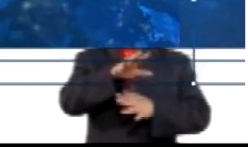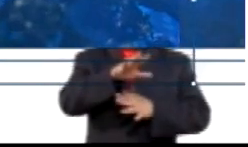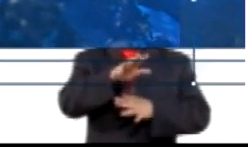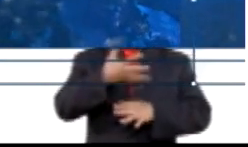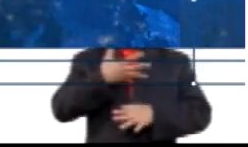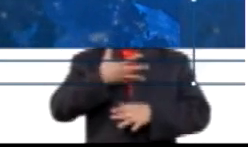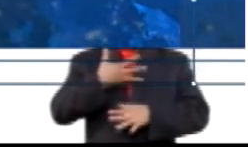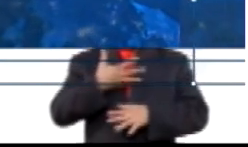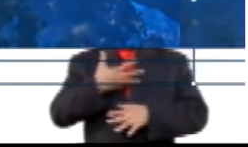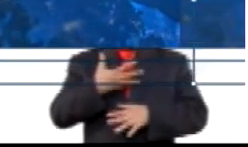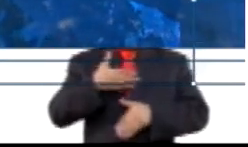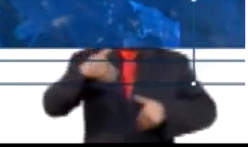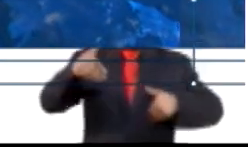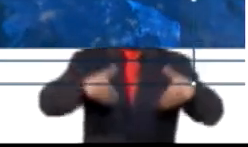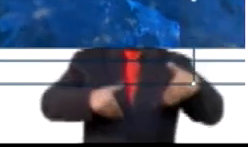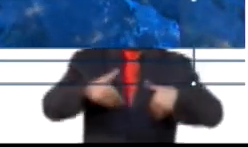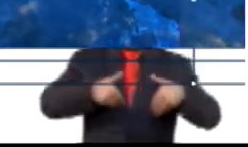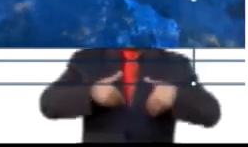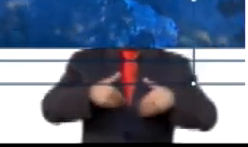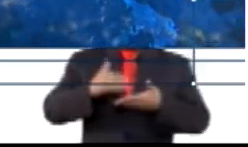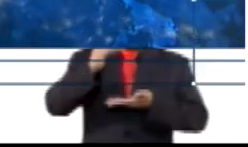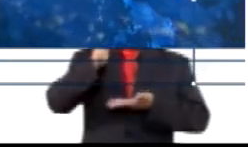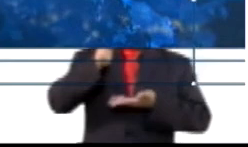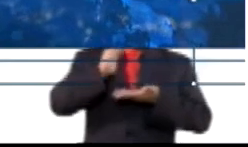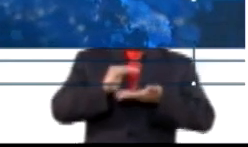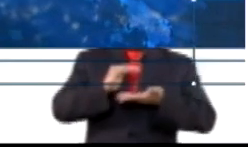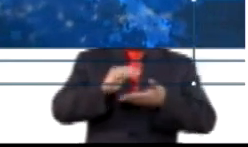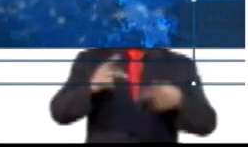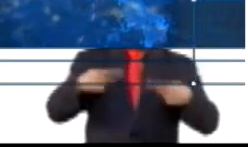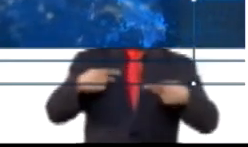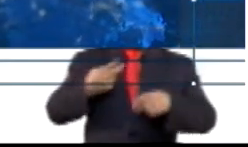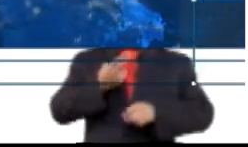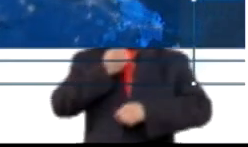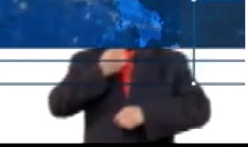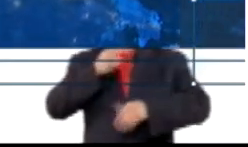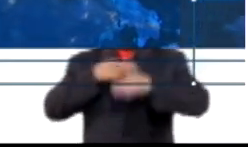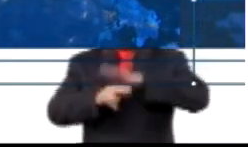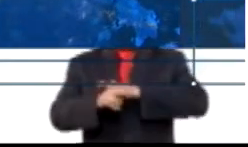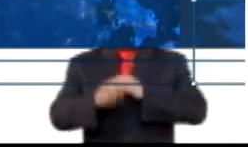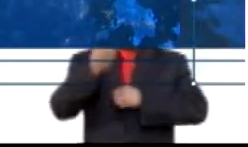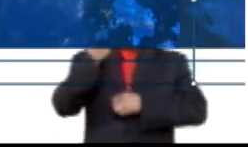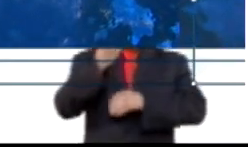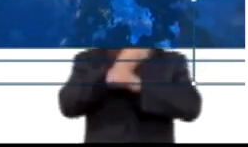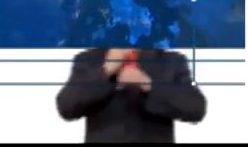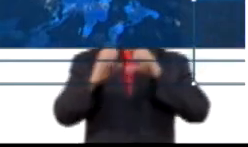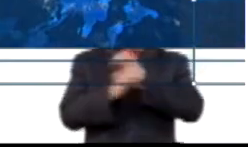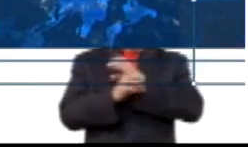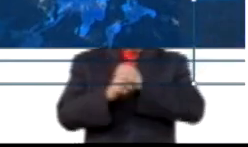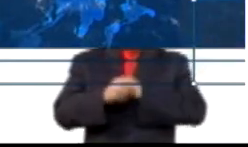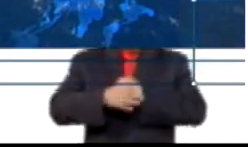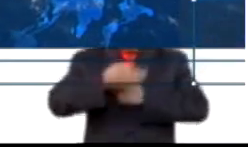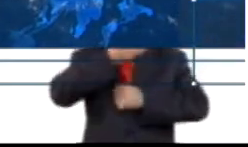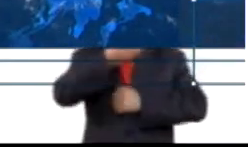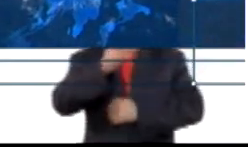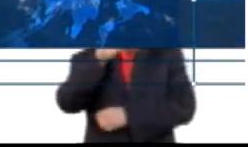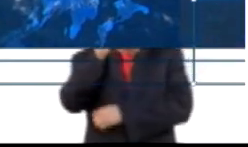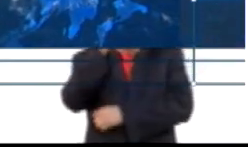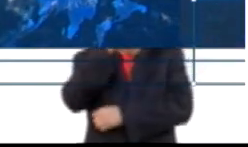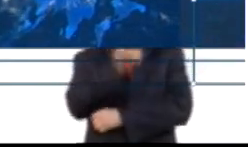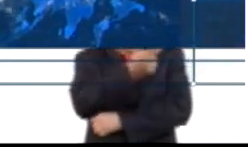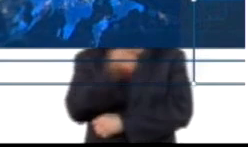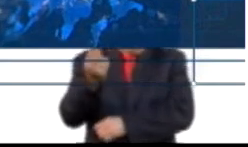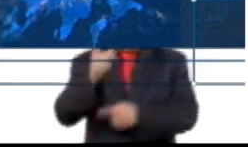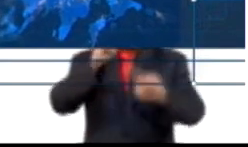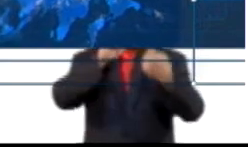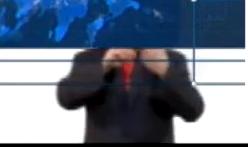RTP, pero también pueden usar la línea 9 del metro o la línea 5 del metro. De hecho, tenemos capacidad para mover más gente todavía de la que